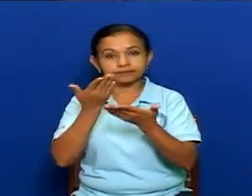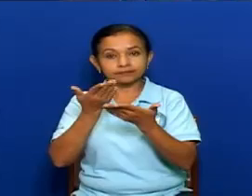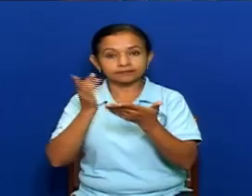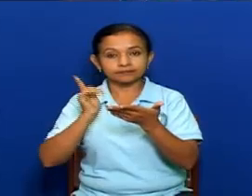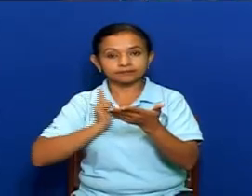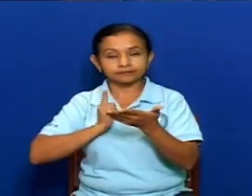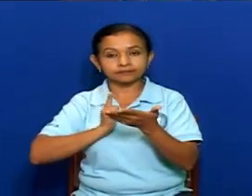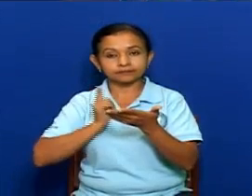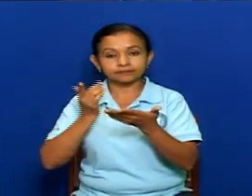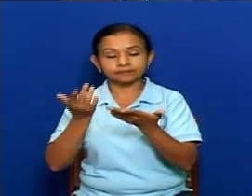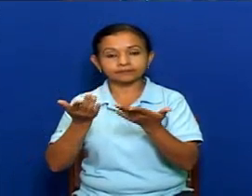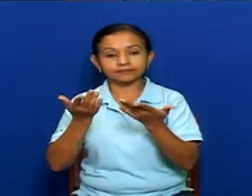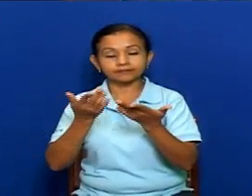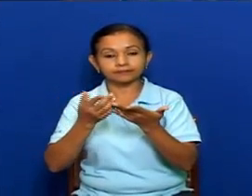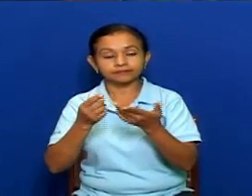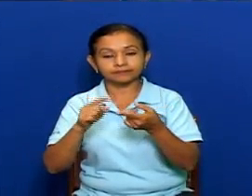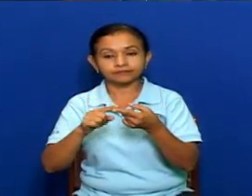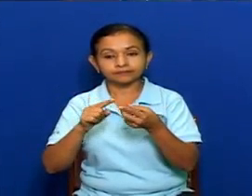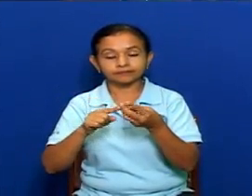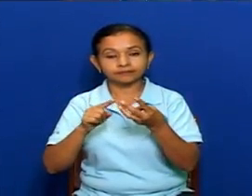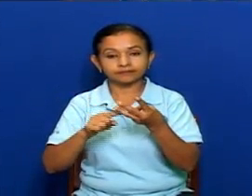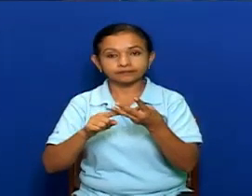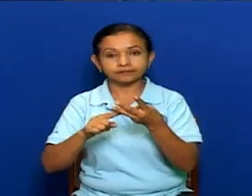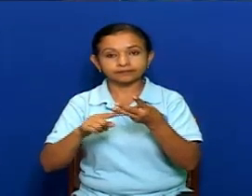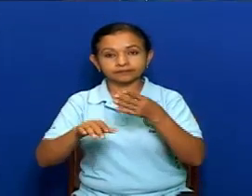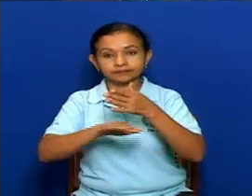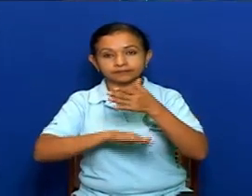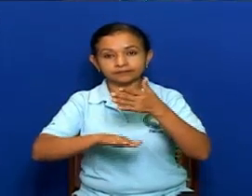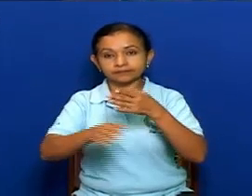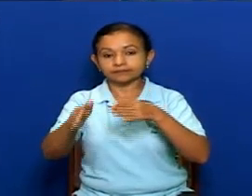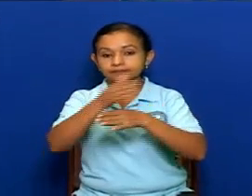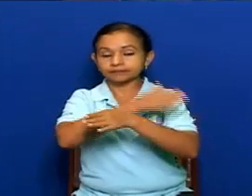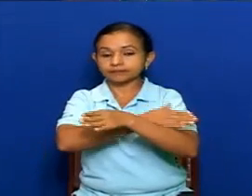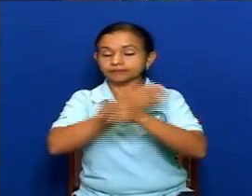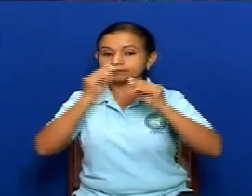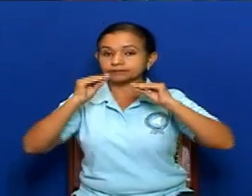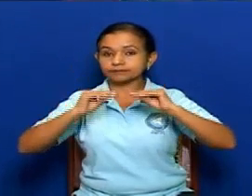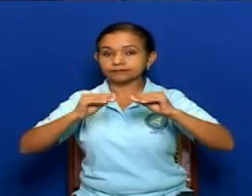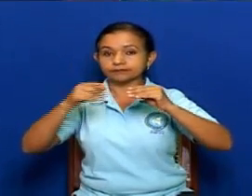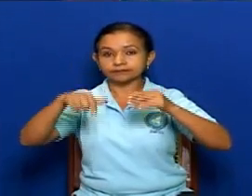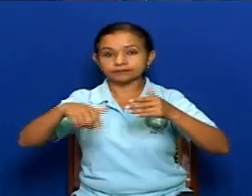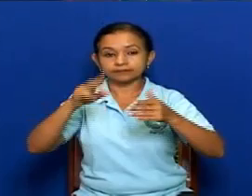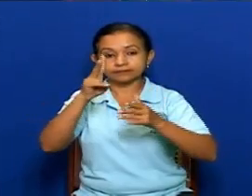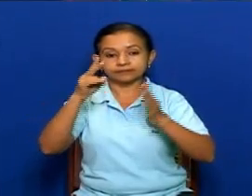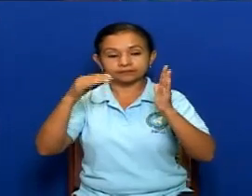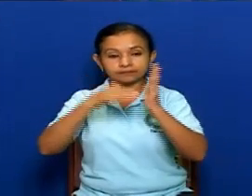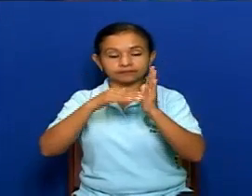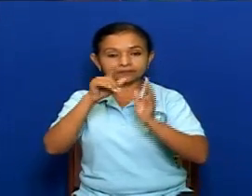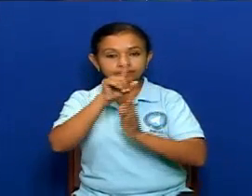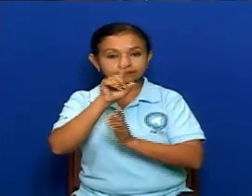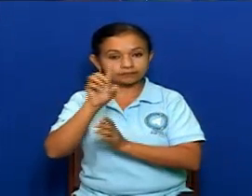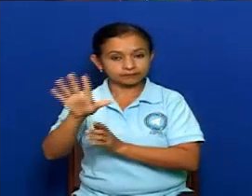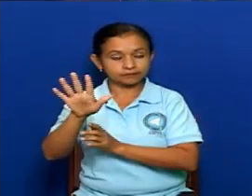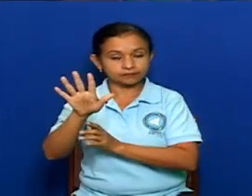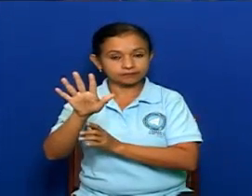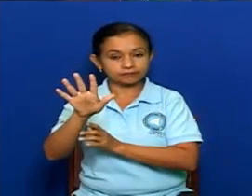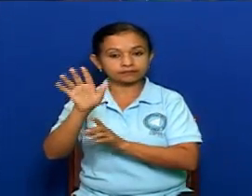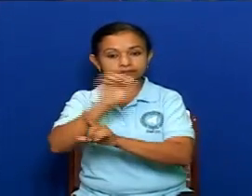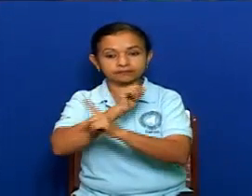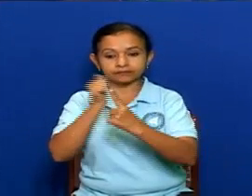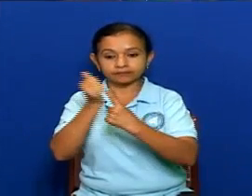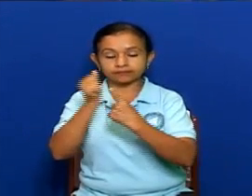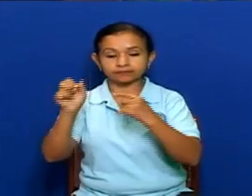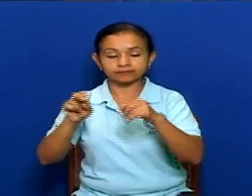ahí, cumplieron con los tres ciclos que yo te dije de la educación. Y ahorita en el 2015, pues prácticamente la asamblea en